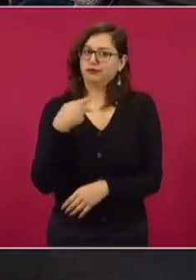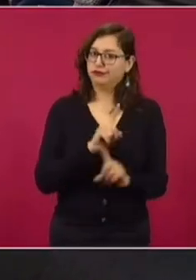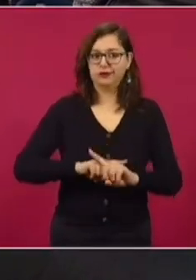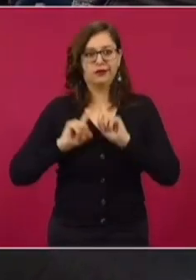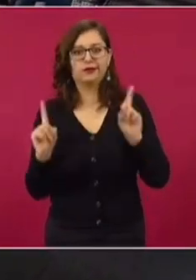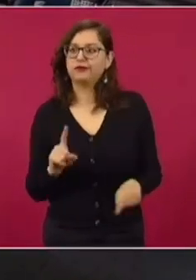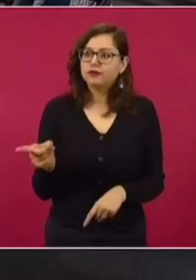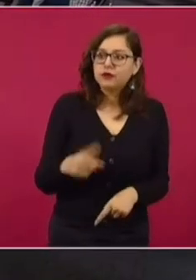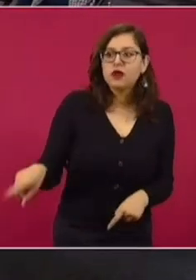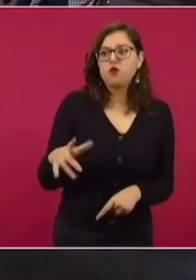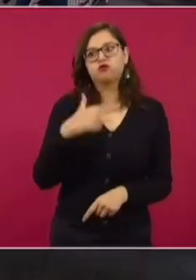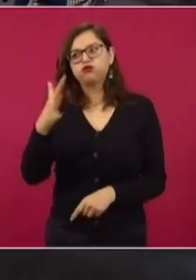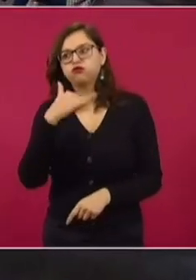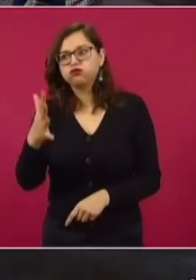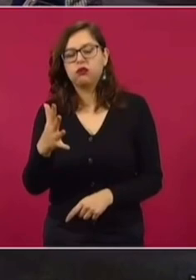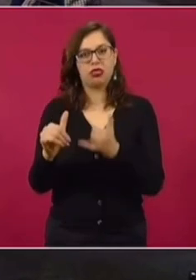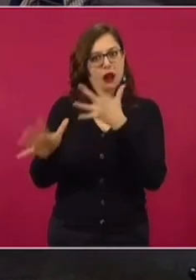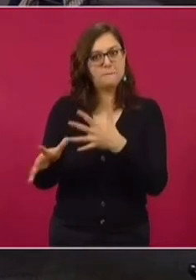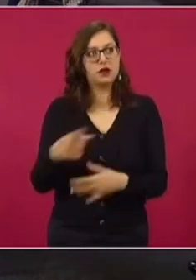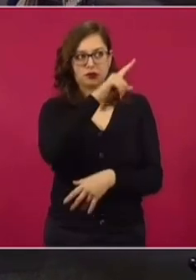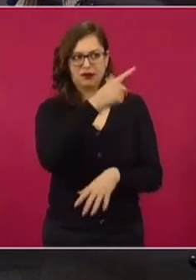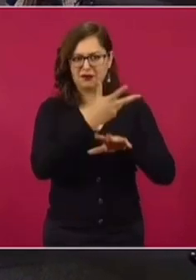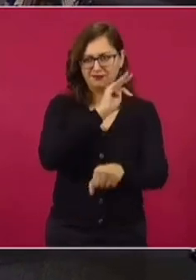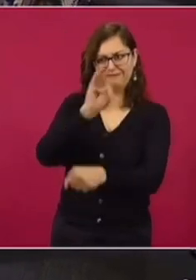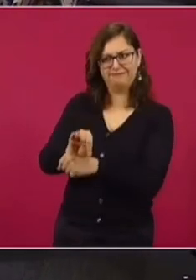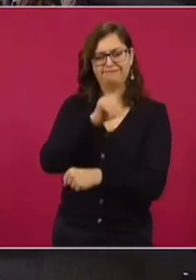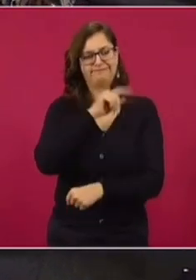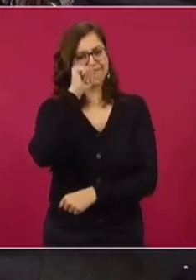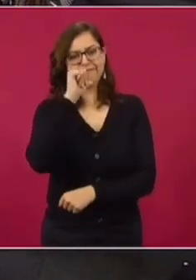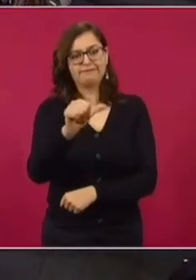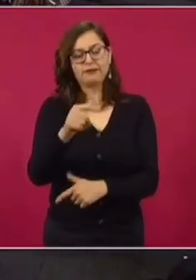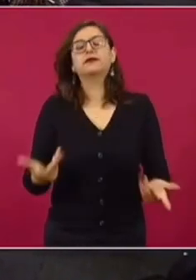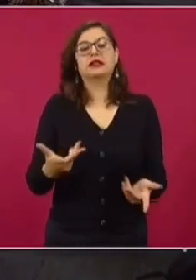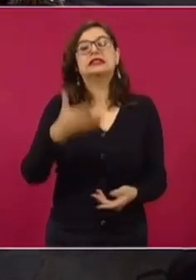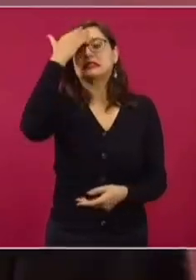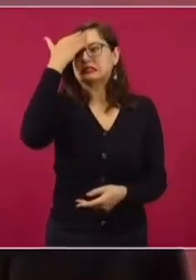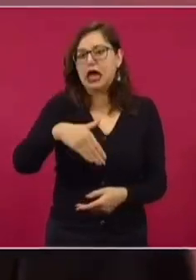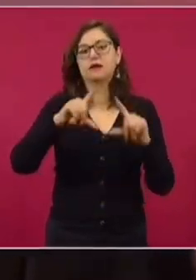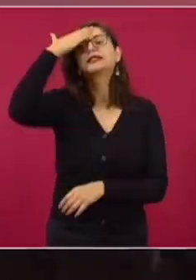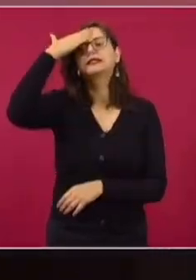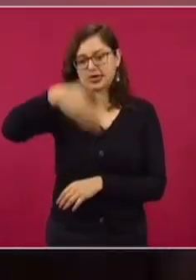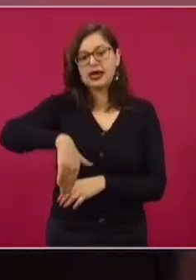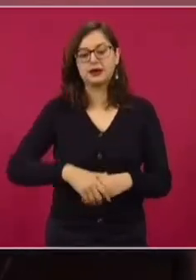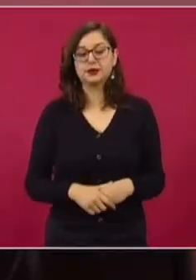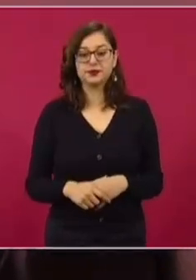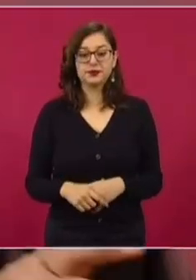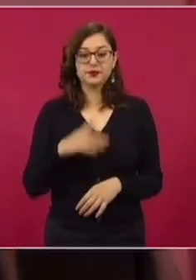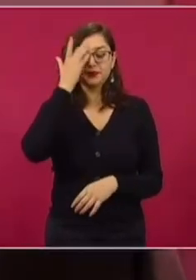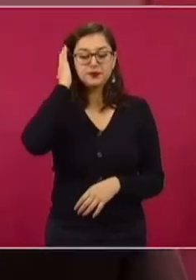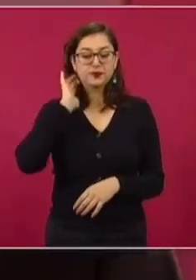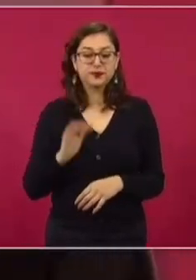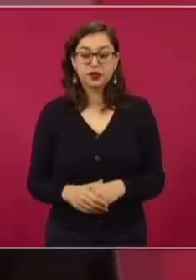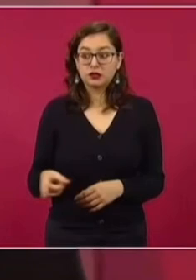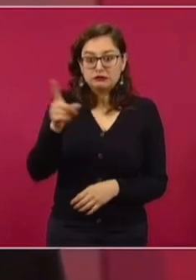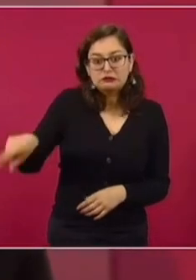protegiendo la corrupción. Además, ellos saben muy bien que el principal problema de México era ese. Ahí andan